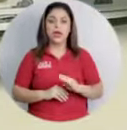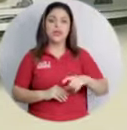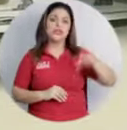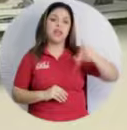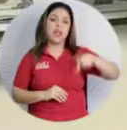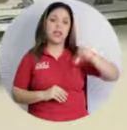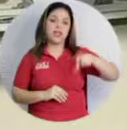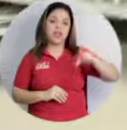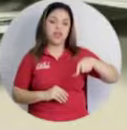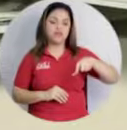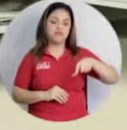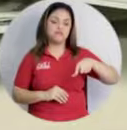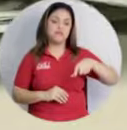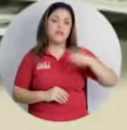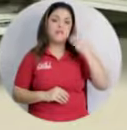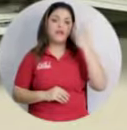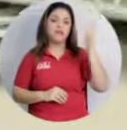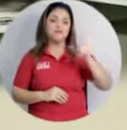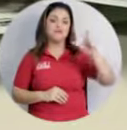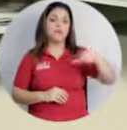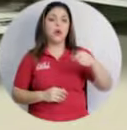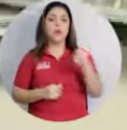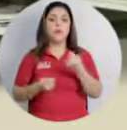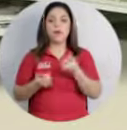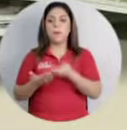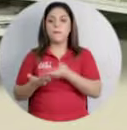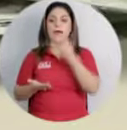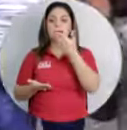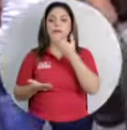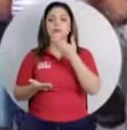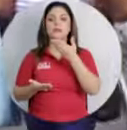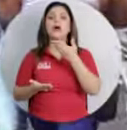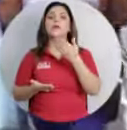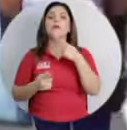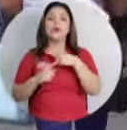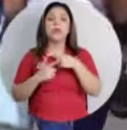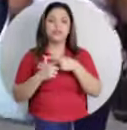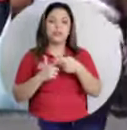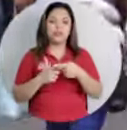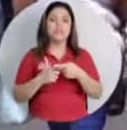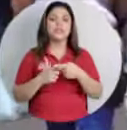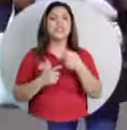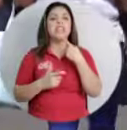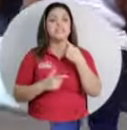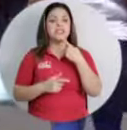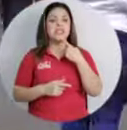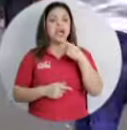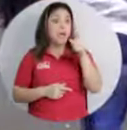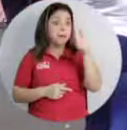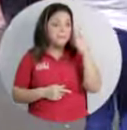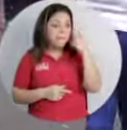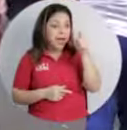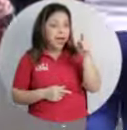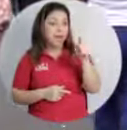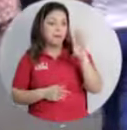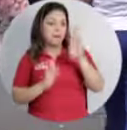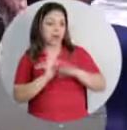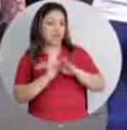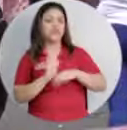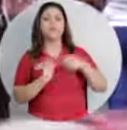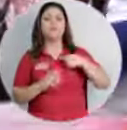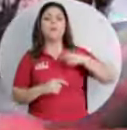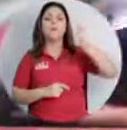digamos, la tarjeta de crédito o dinero más de efectivo, porque entonces empieza mi mente tradicional, me digo, la oferta. Lo puedo utilizar en algún